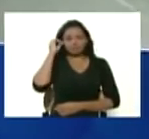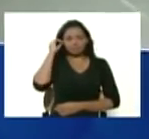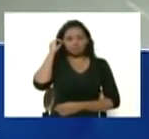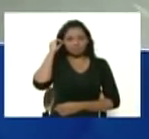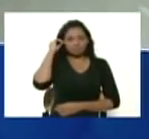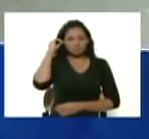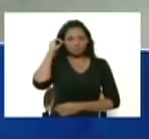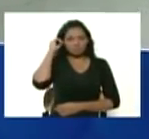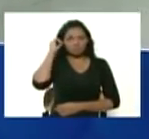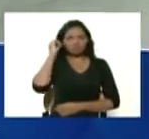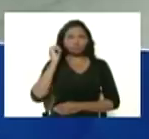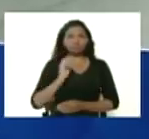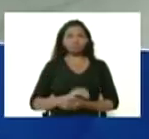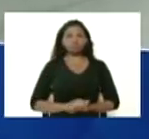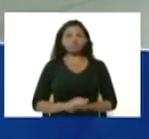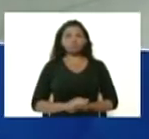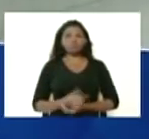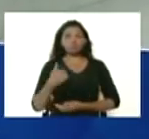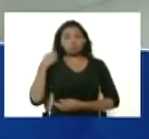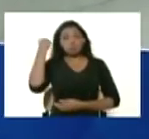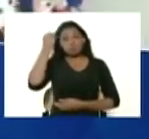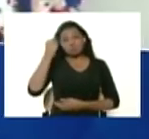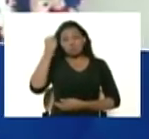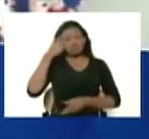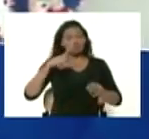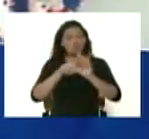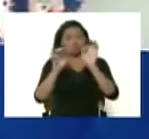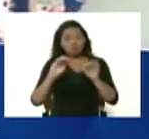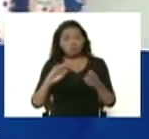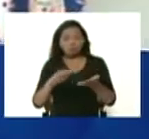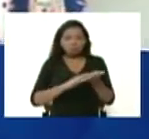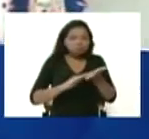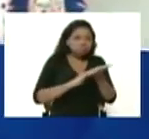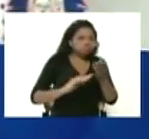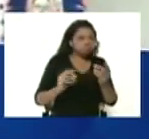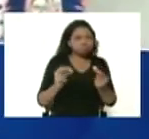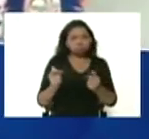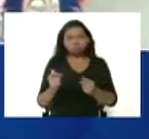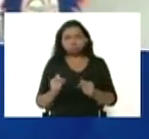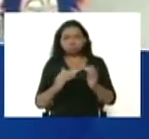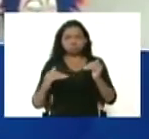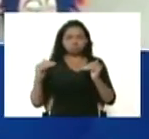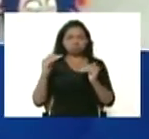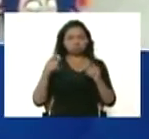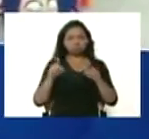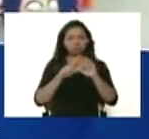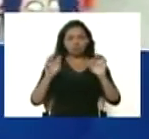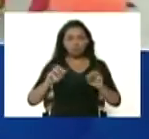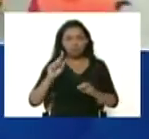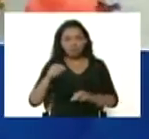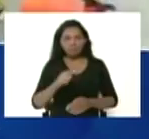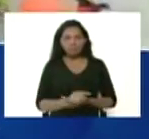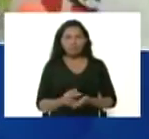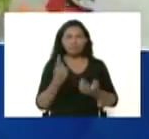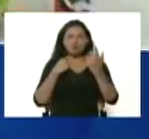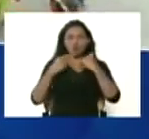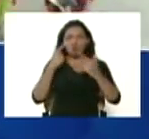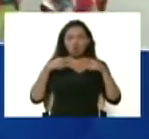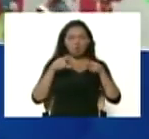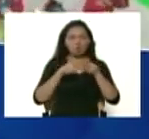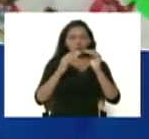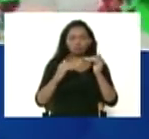Y parece, creo de verdad, hemos recuperado el nivel del colorido y